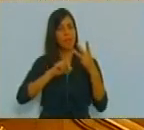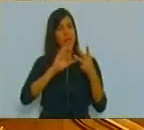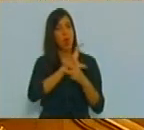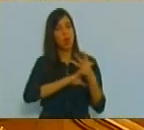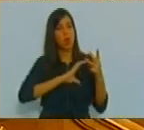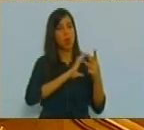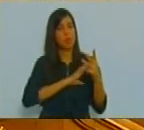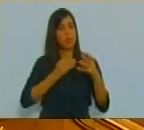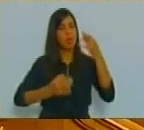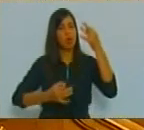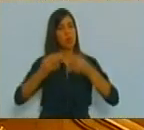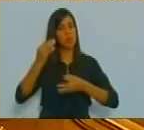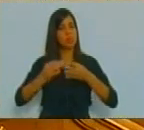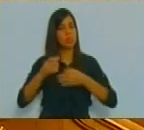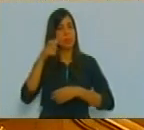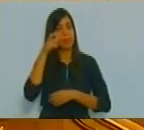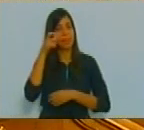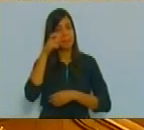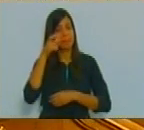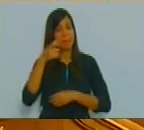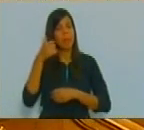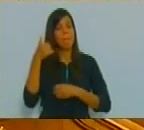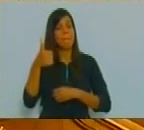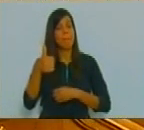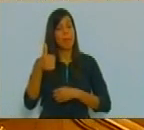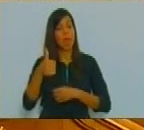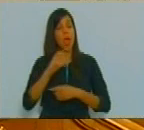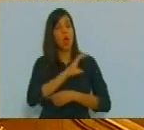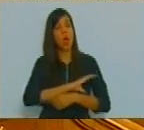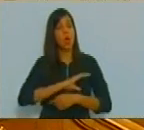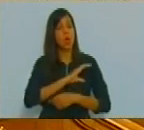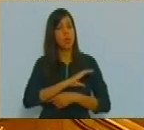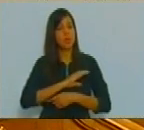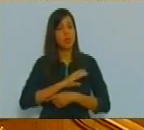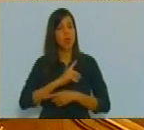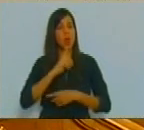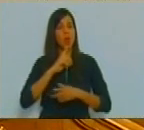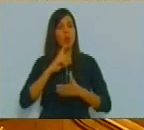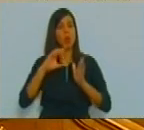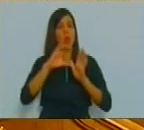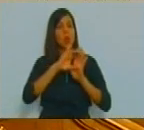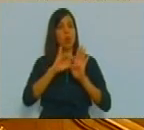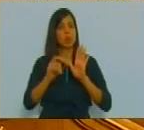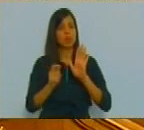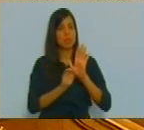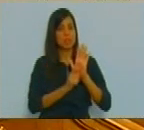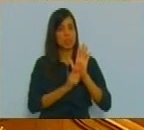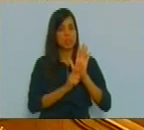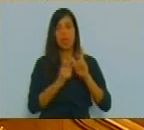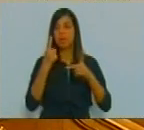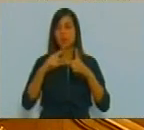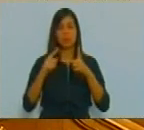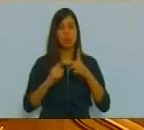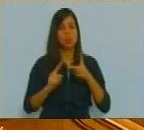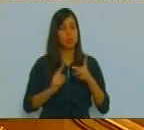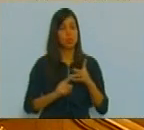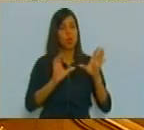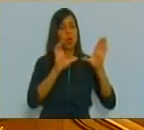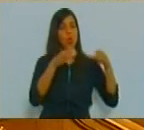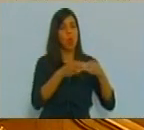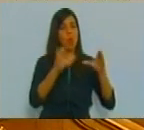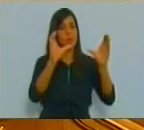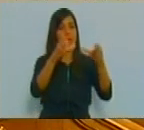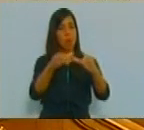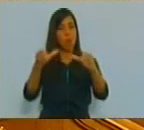justicia y tutela efectiva está la comisión constitucional todas las comisiones que